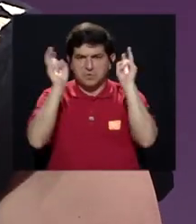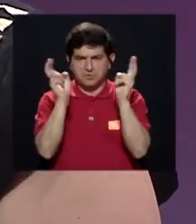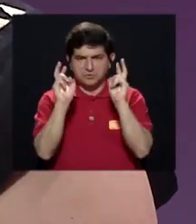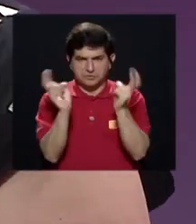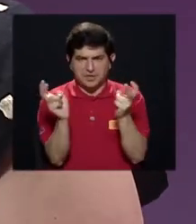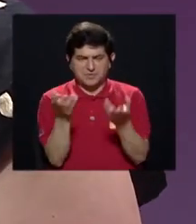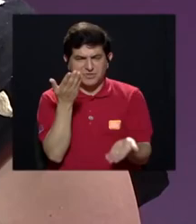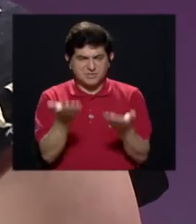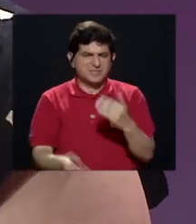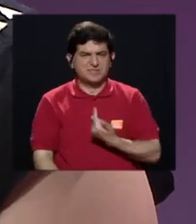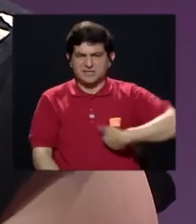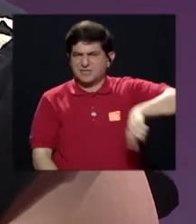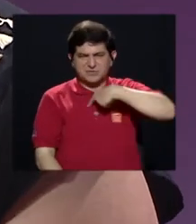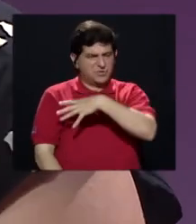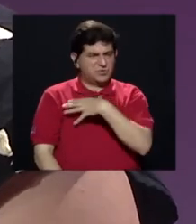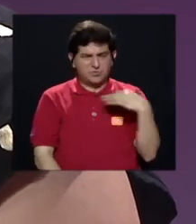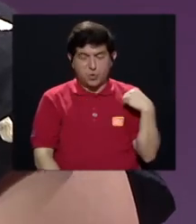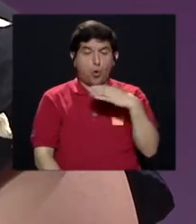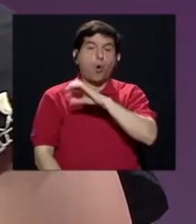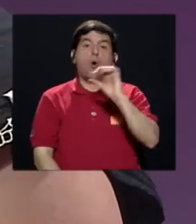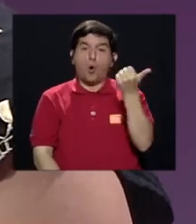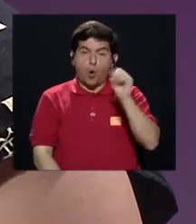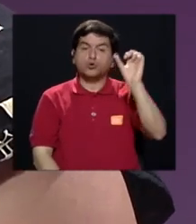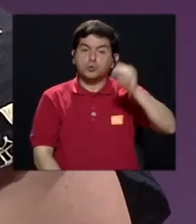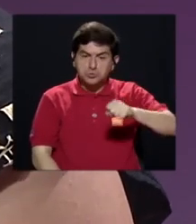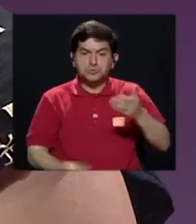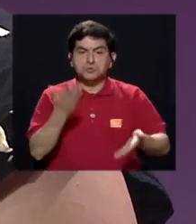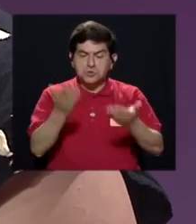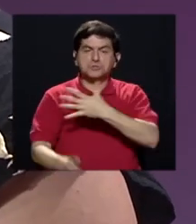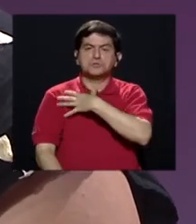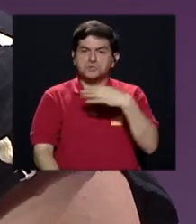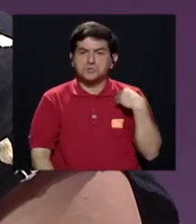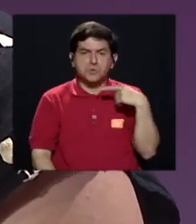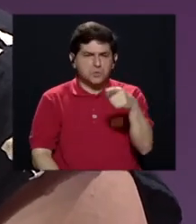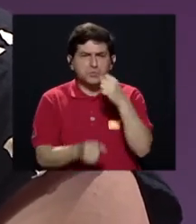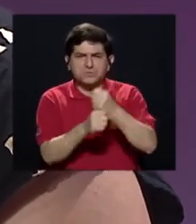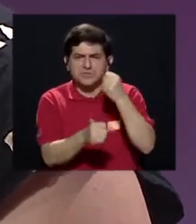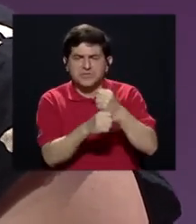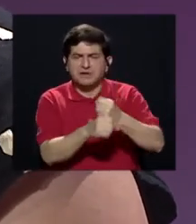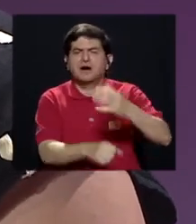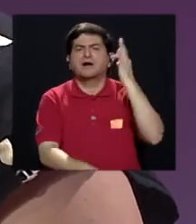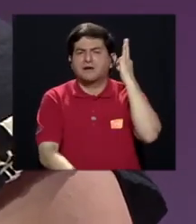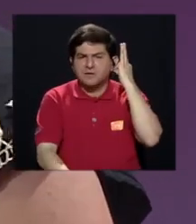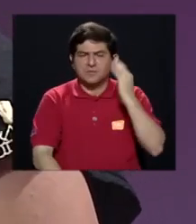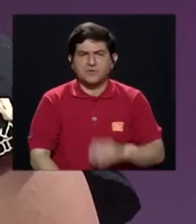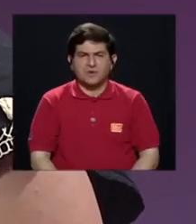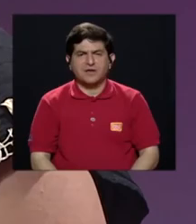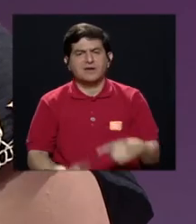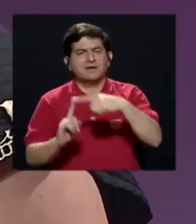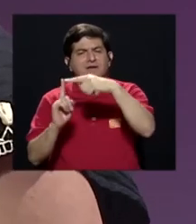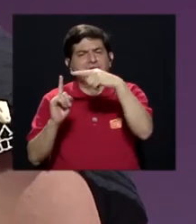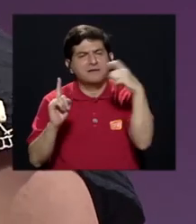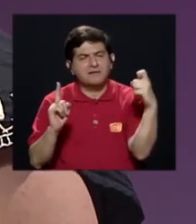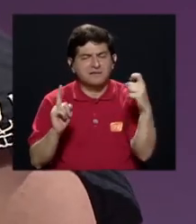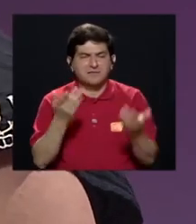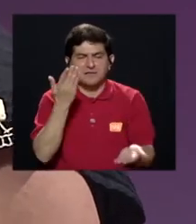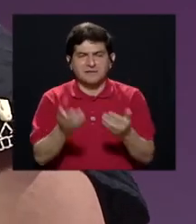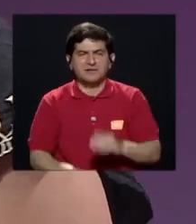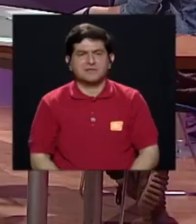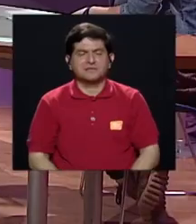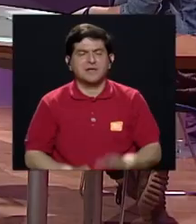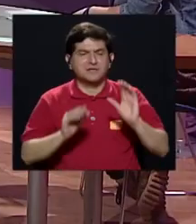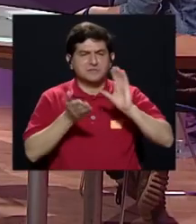nos molestan o que nos agradan también, hasta cierto punto. Vos que trabajas tanto con mujeres desde